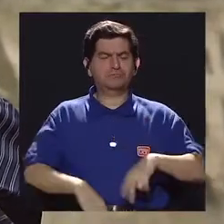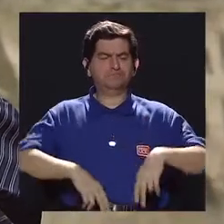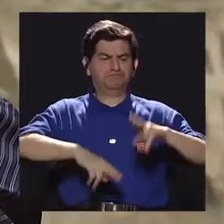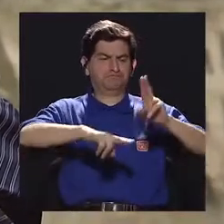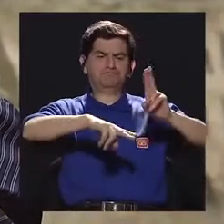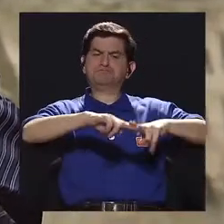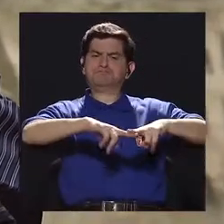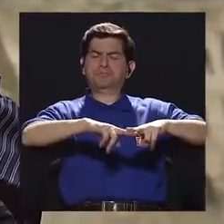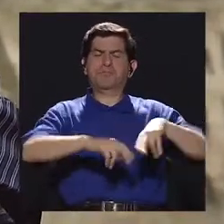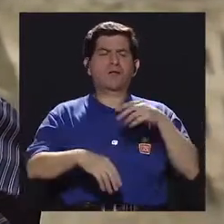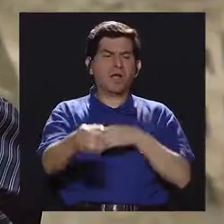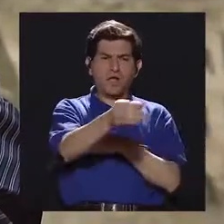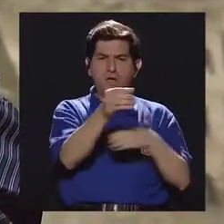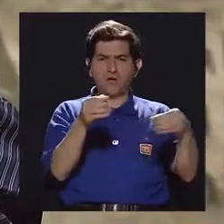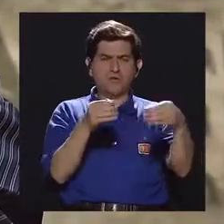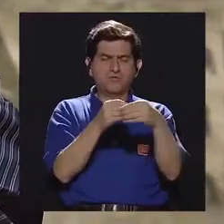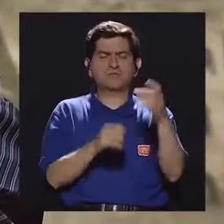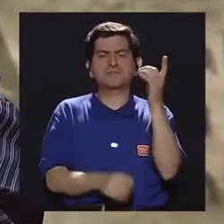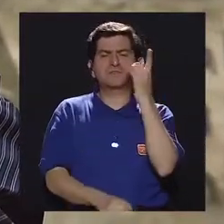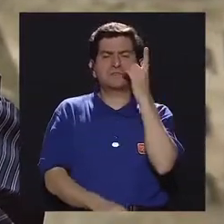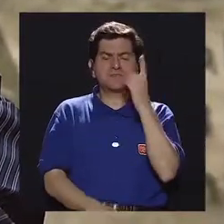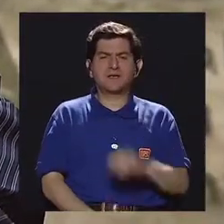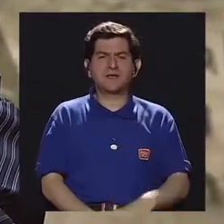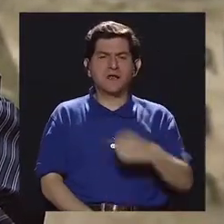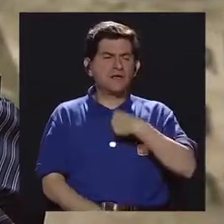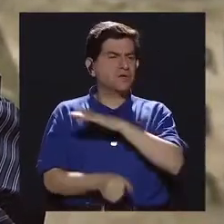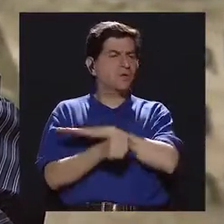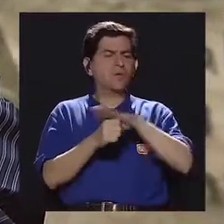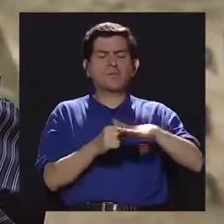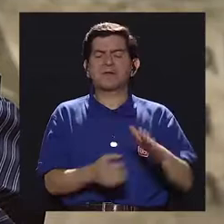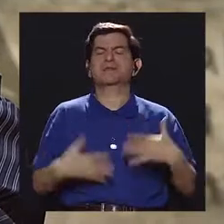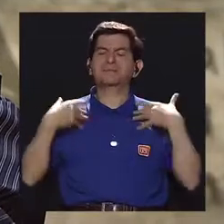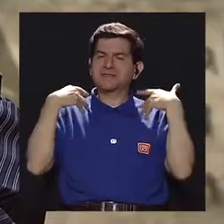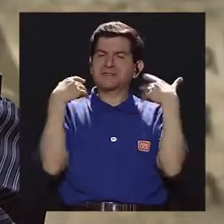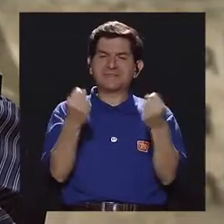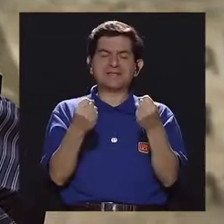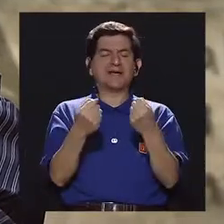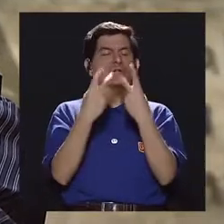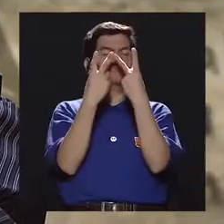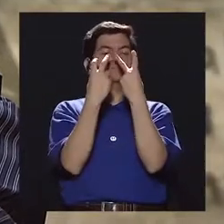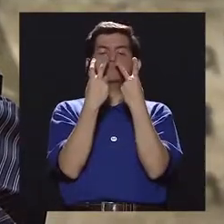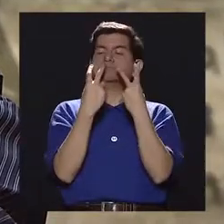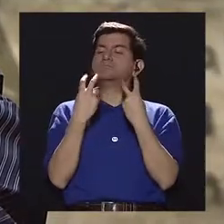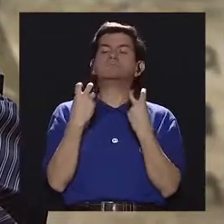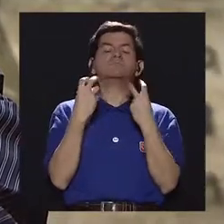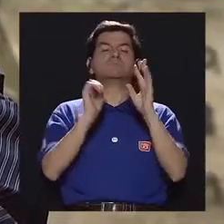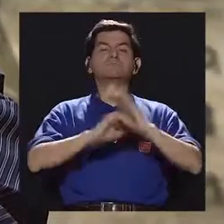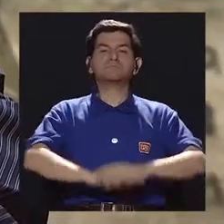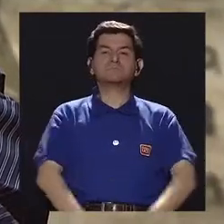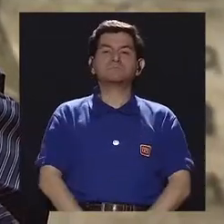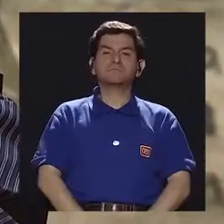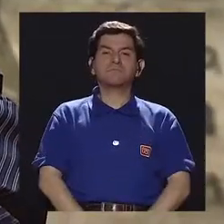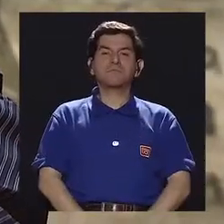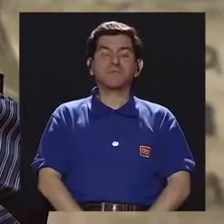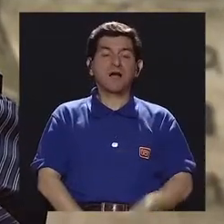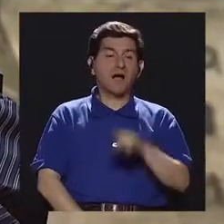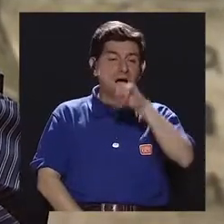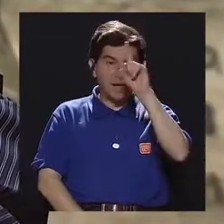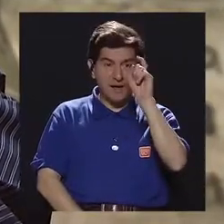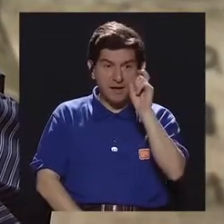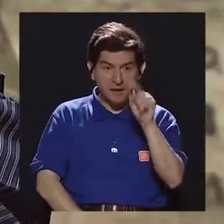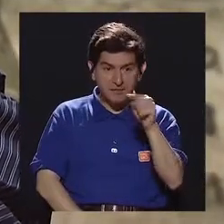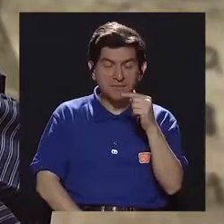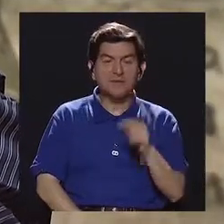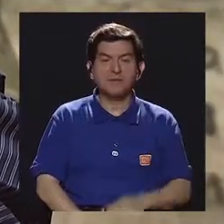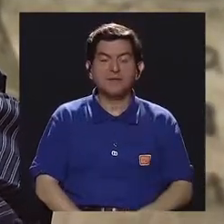llegar y sentarme al consultorio de mi odontólogo estando completamente sano, que me revisen y que me cobre la